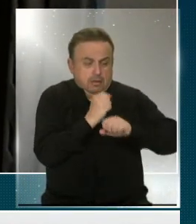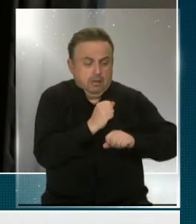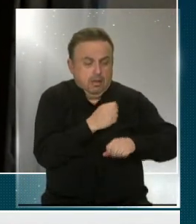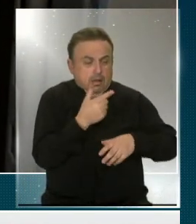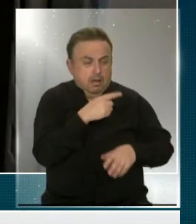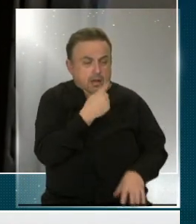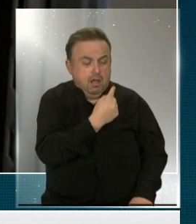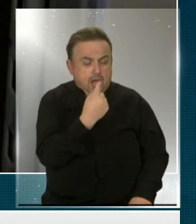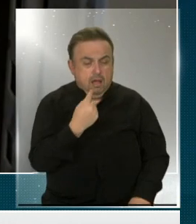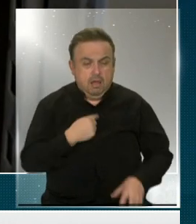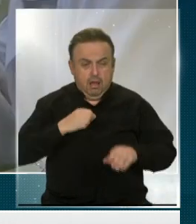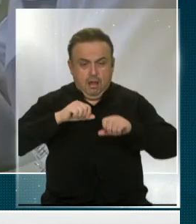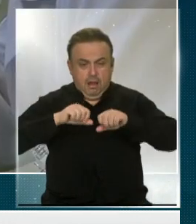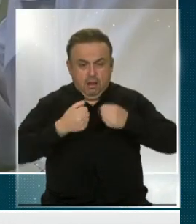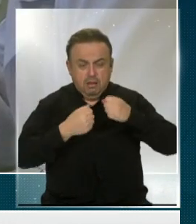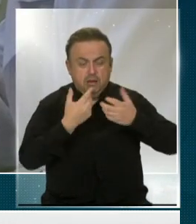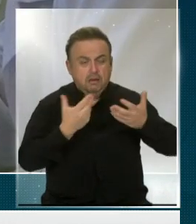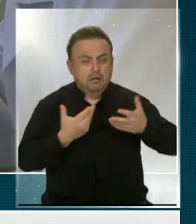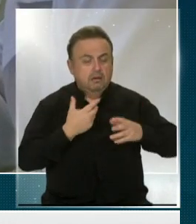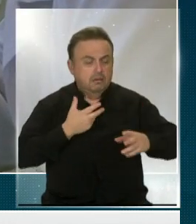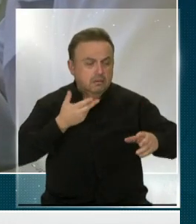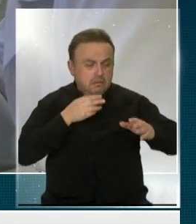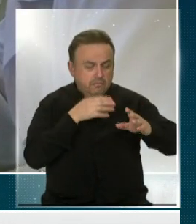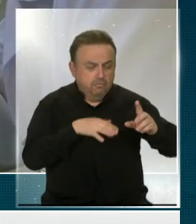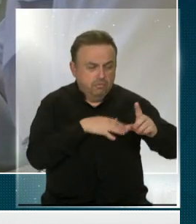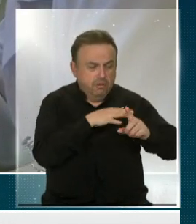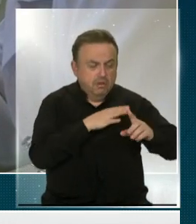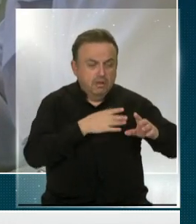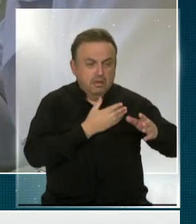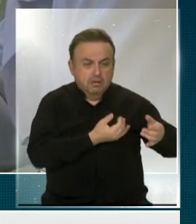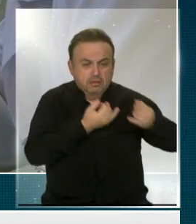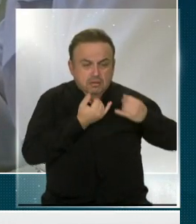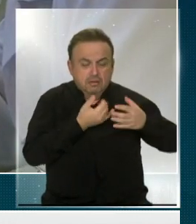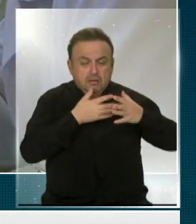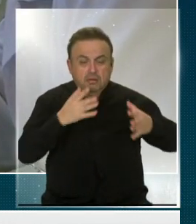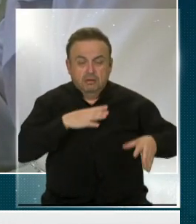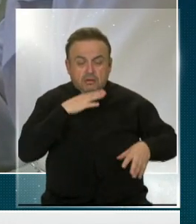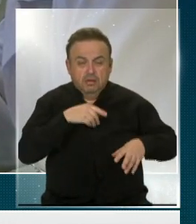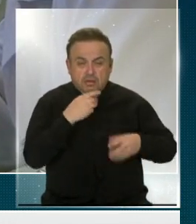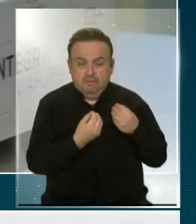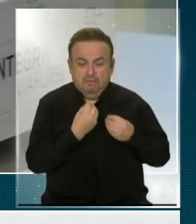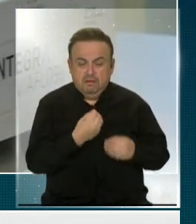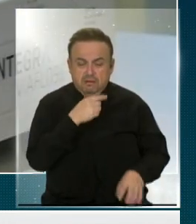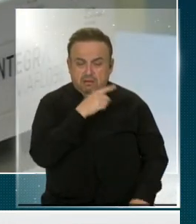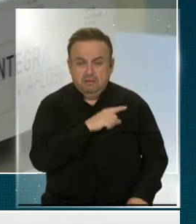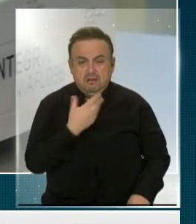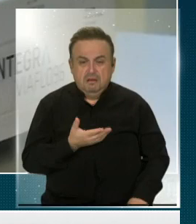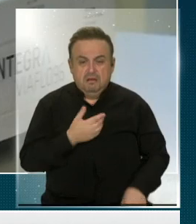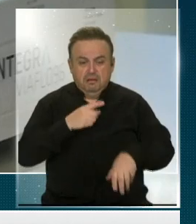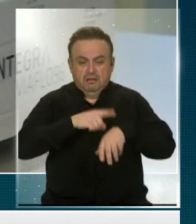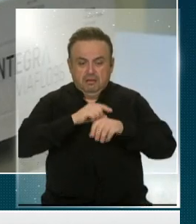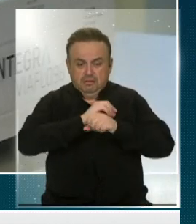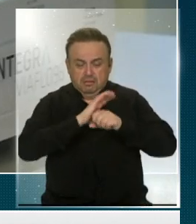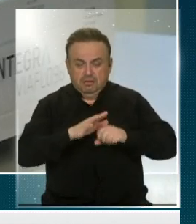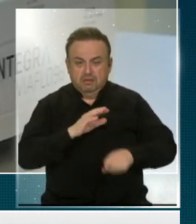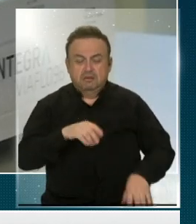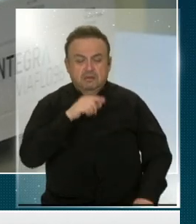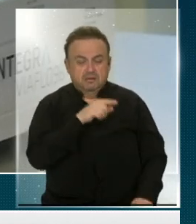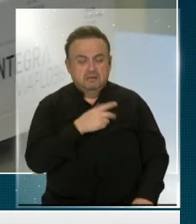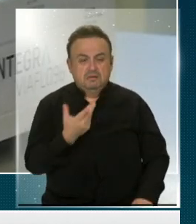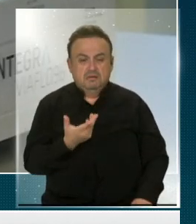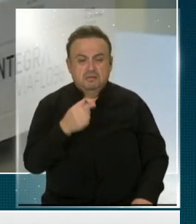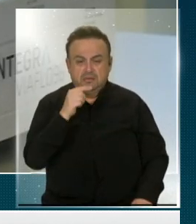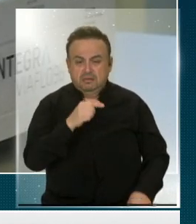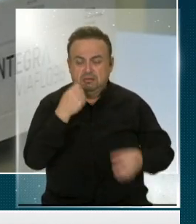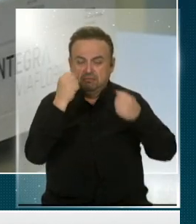requisitos para un solo y se arma en uso extraordinario en tiempo de pandemia claro ahora